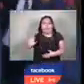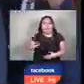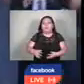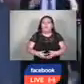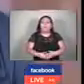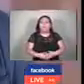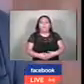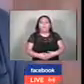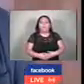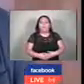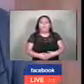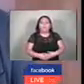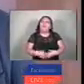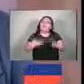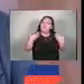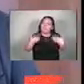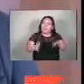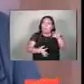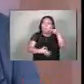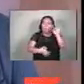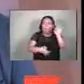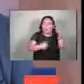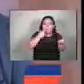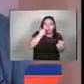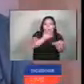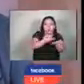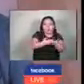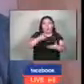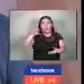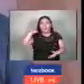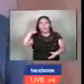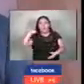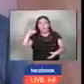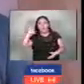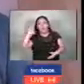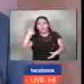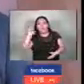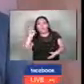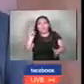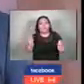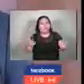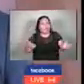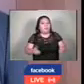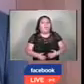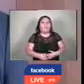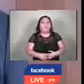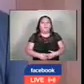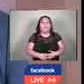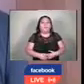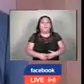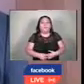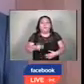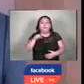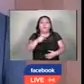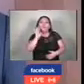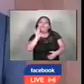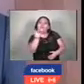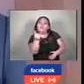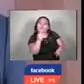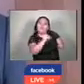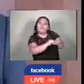defendido. En su momento hemos presentado recibos, recibos de que el dinero que